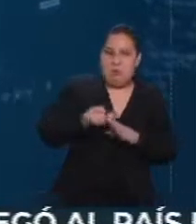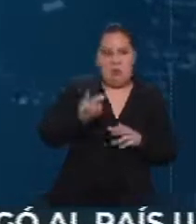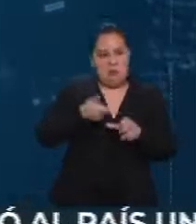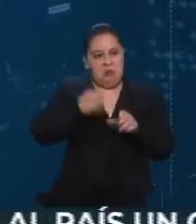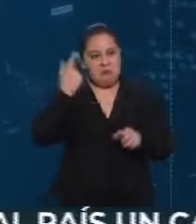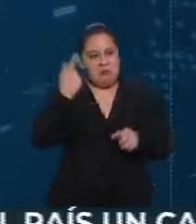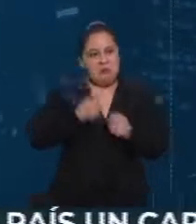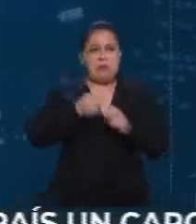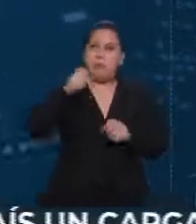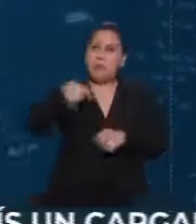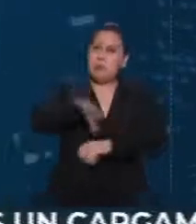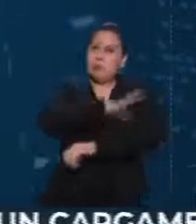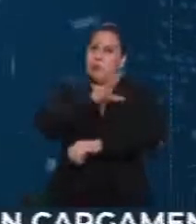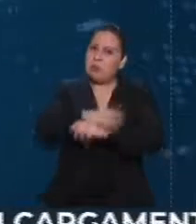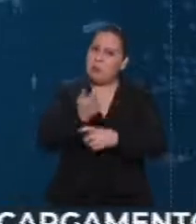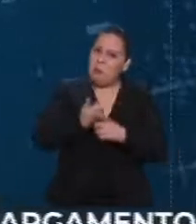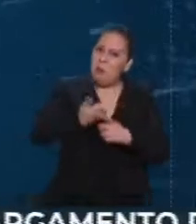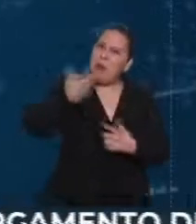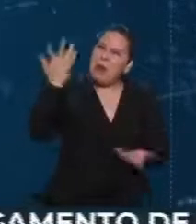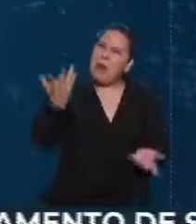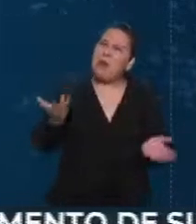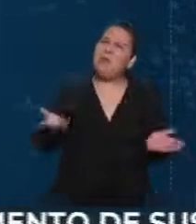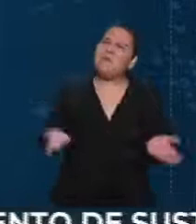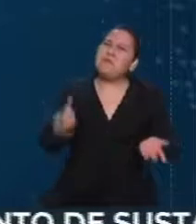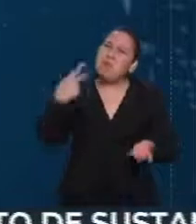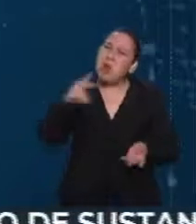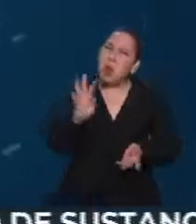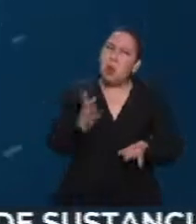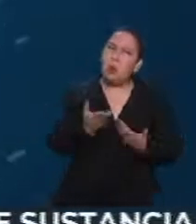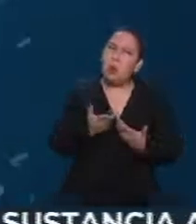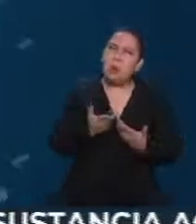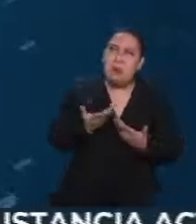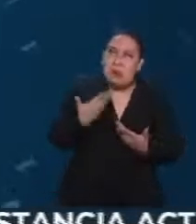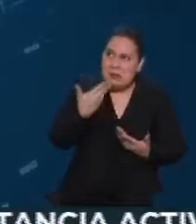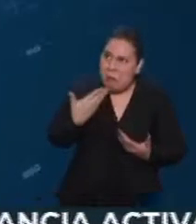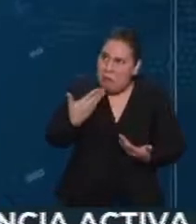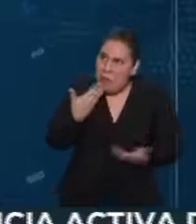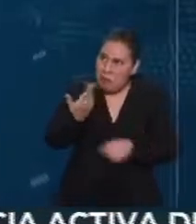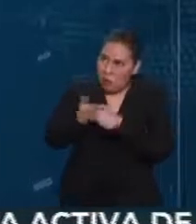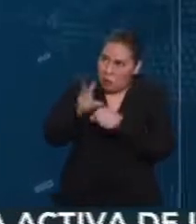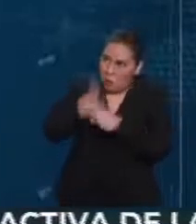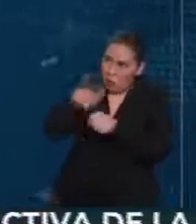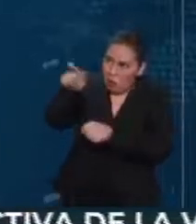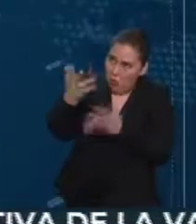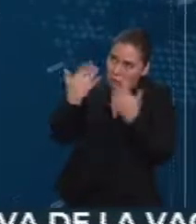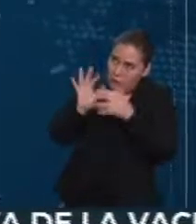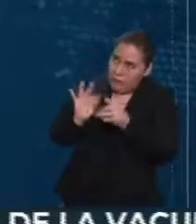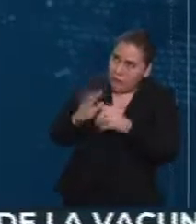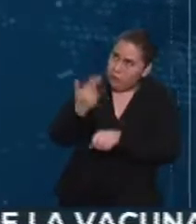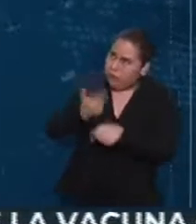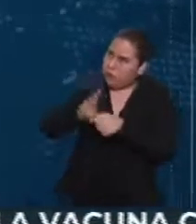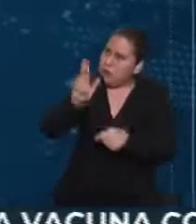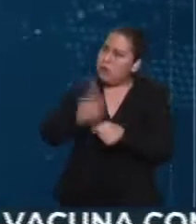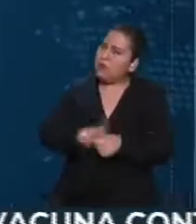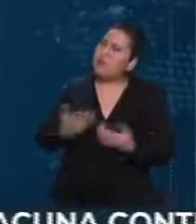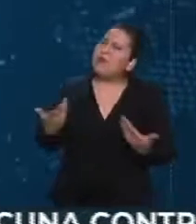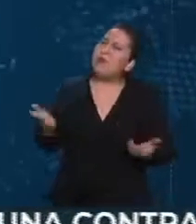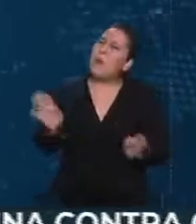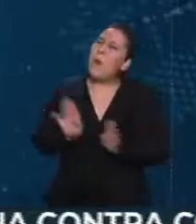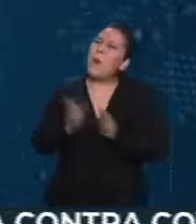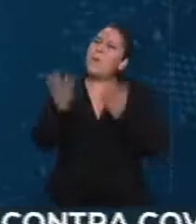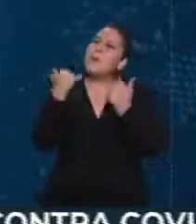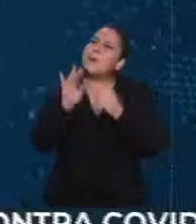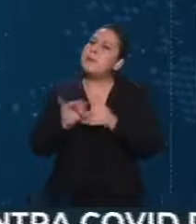un poquito más sobre eso, Mario, o sea, cómo entenderlo y en razón de qué se da este